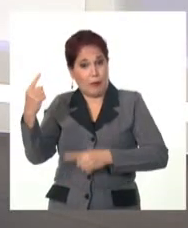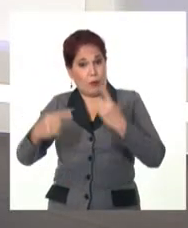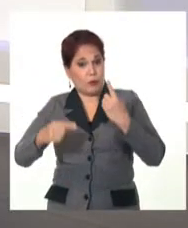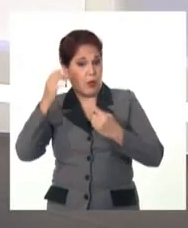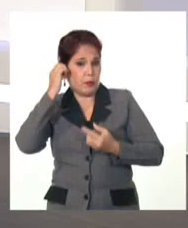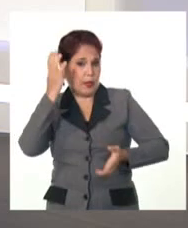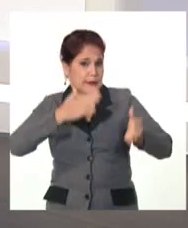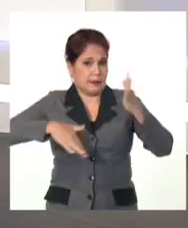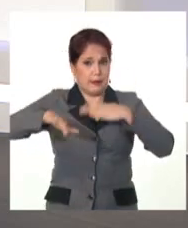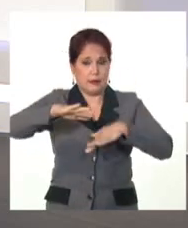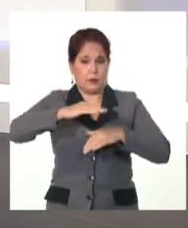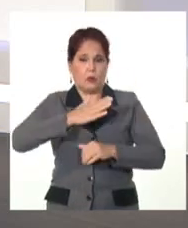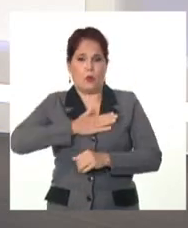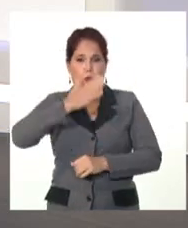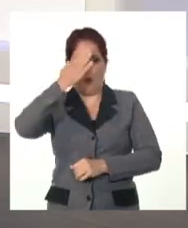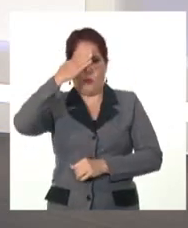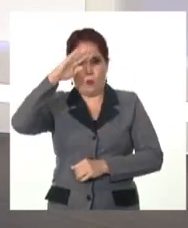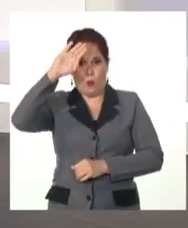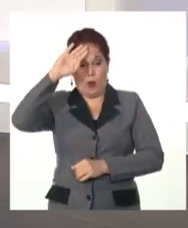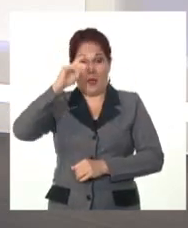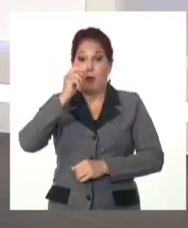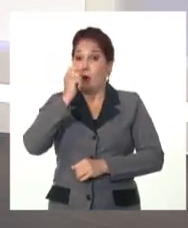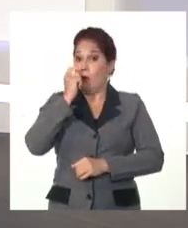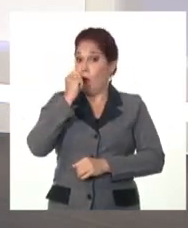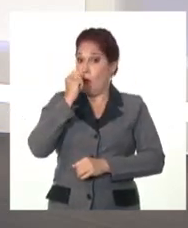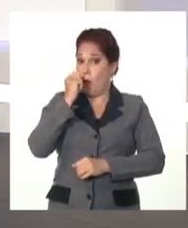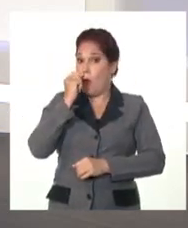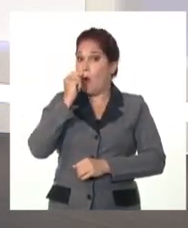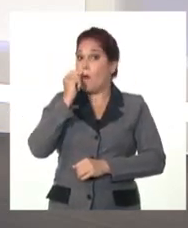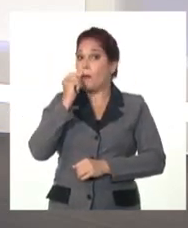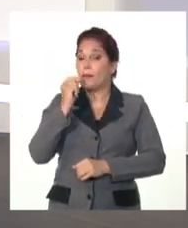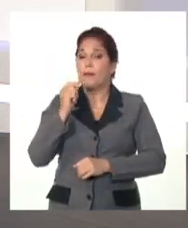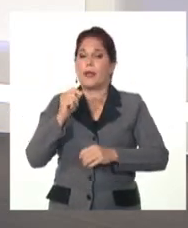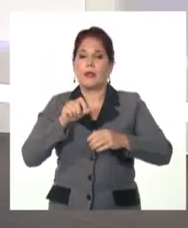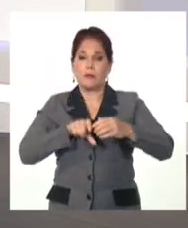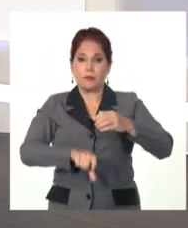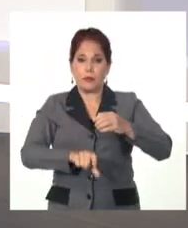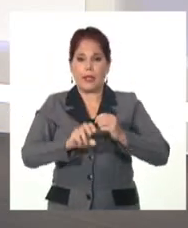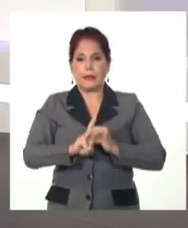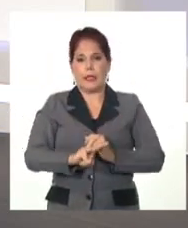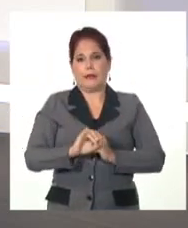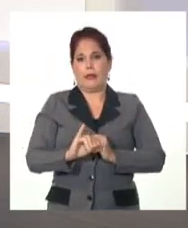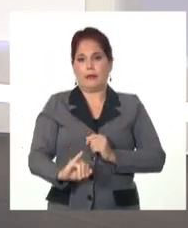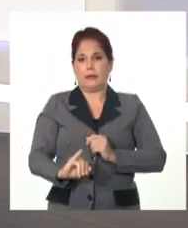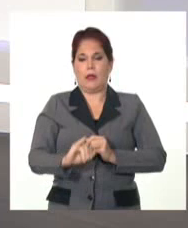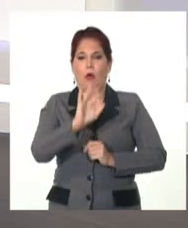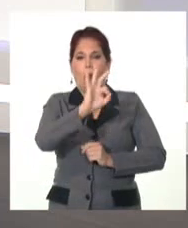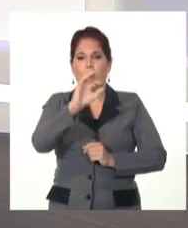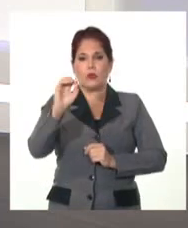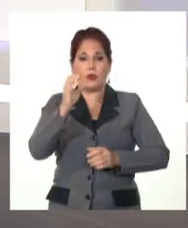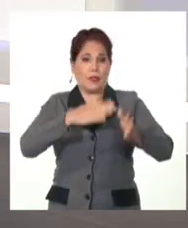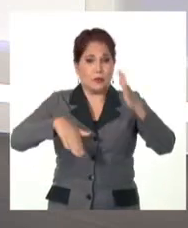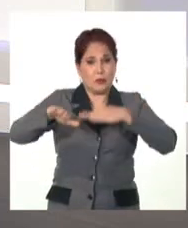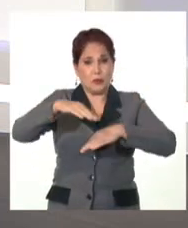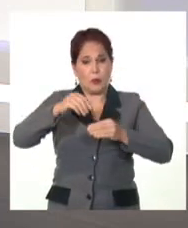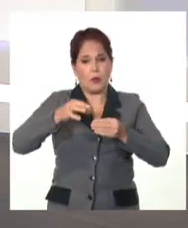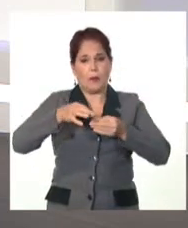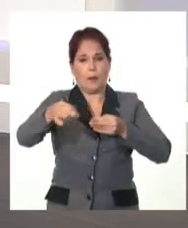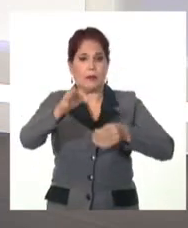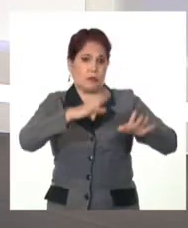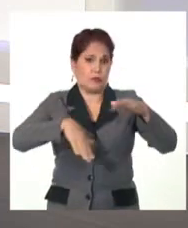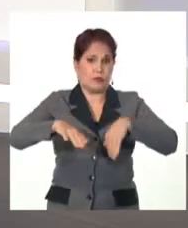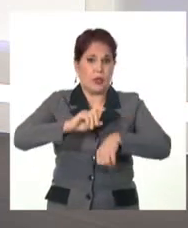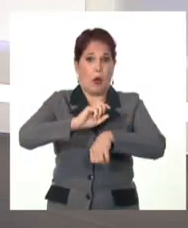Yegres. Por su parte, el capitalino Rodolfo Falcón Jr. quedó en el puesto número 36 de los 800 metros libres, al detener los relojes